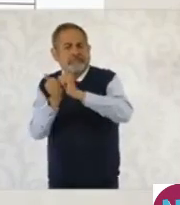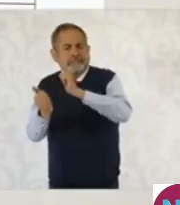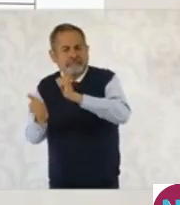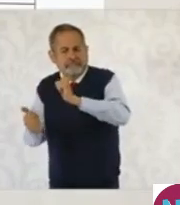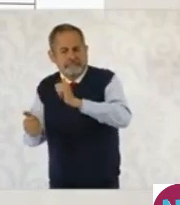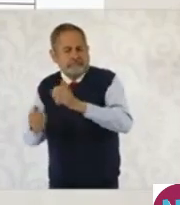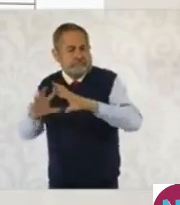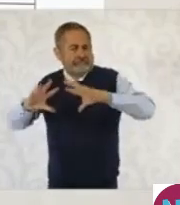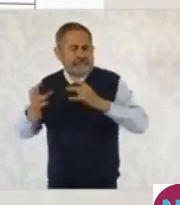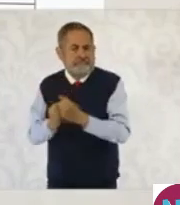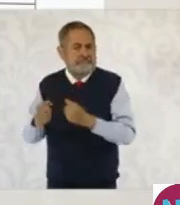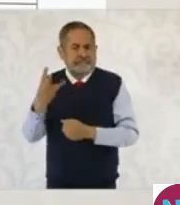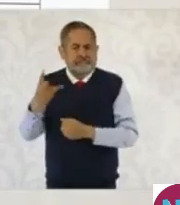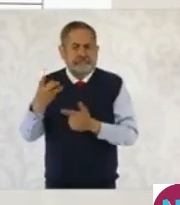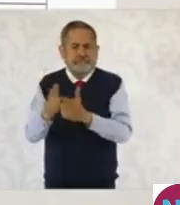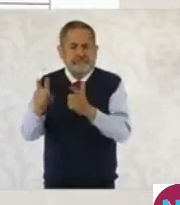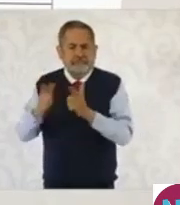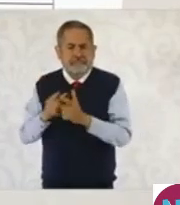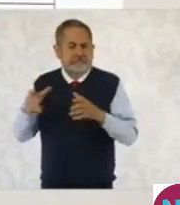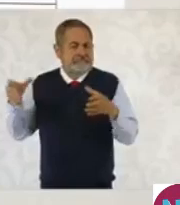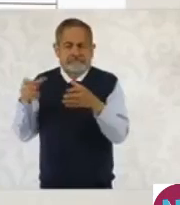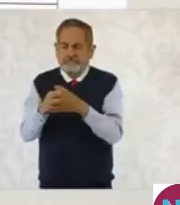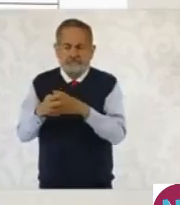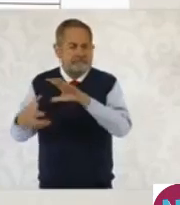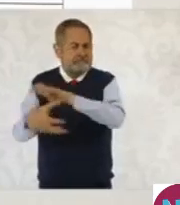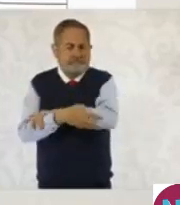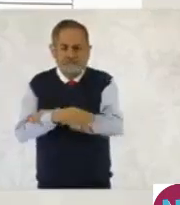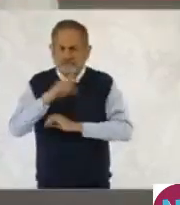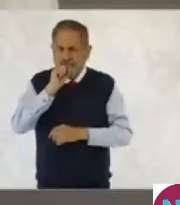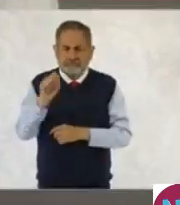los tres partidos de la coalición.